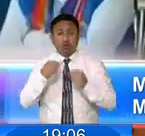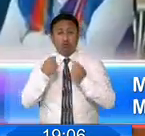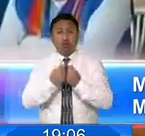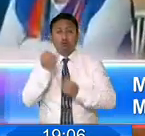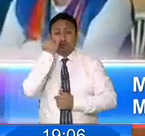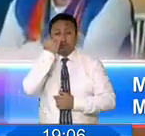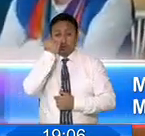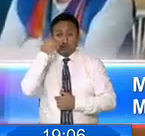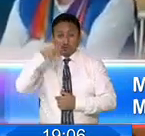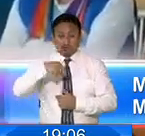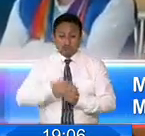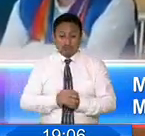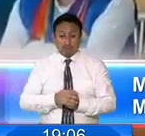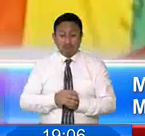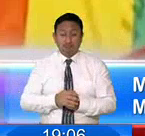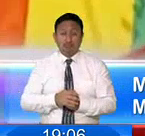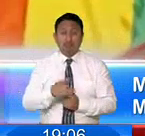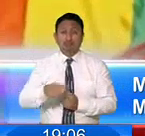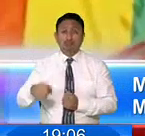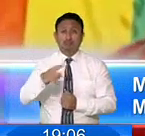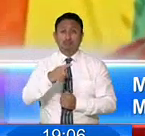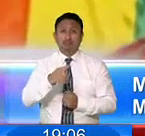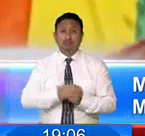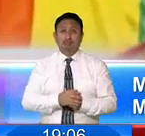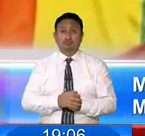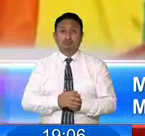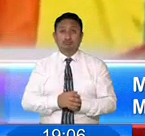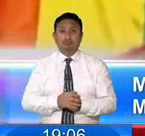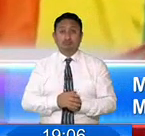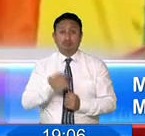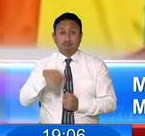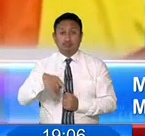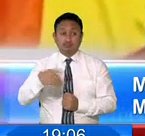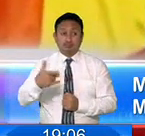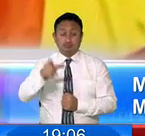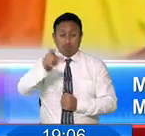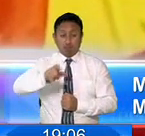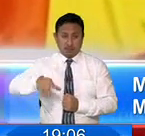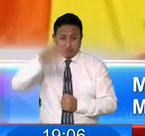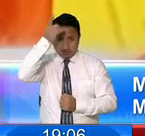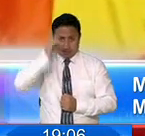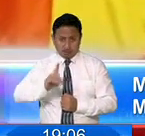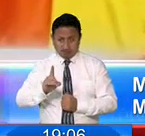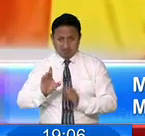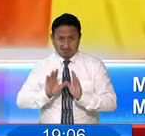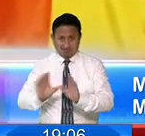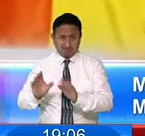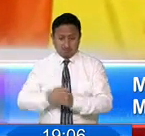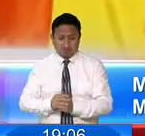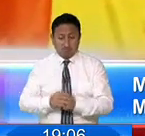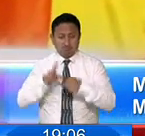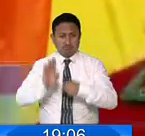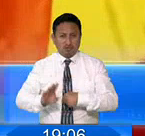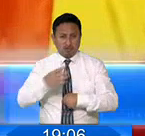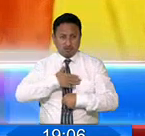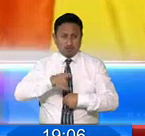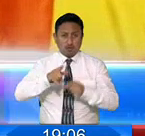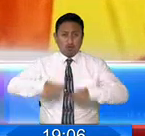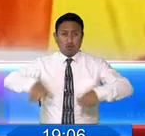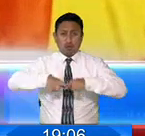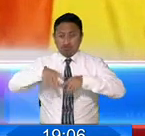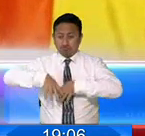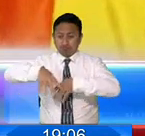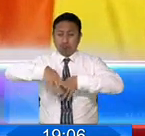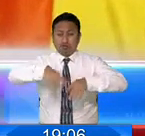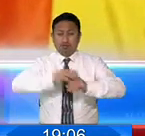la ecuarunari. No vamos a permitir de que lleven la voluntad del pueblo ecuatoriano. Nos movilizaremos de los territorios y caminaremos